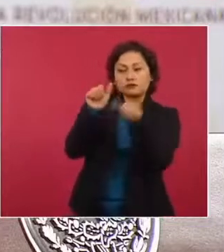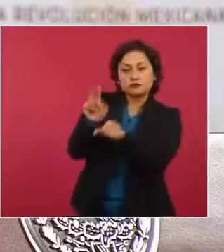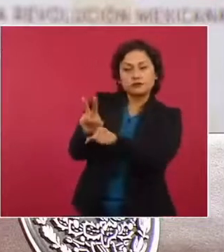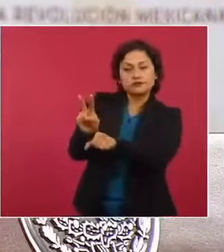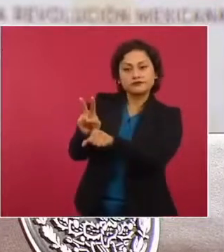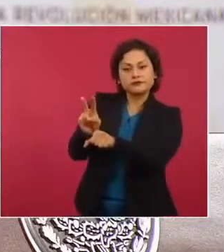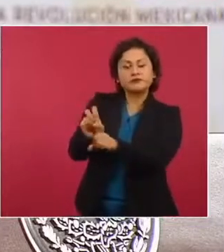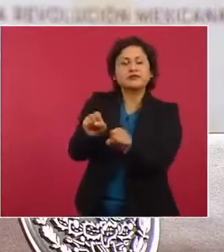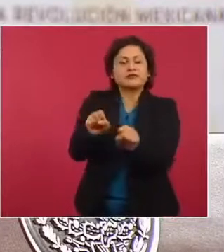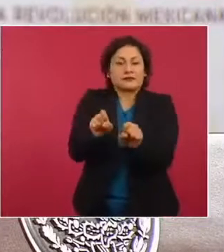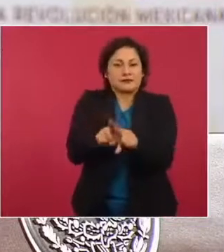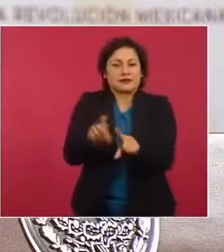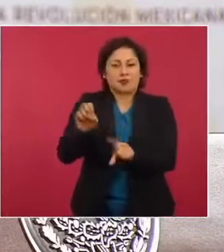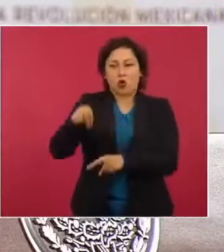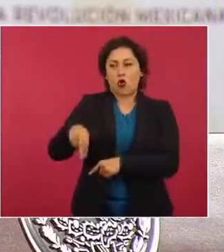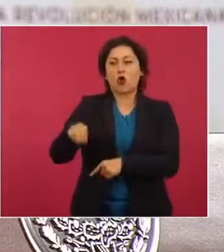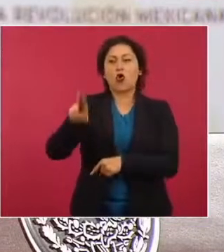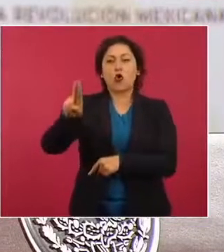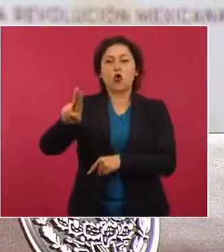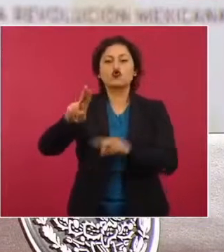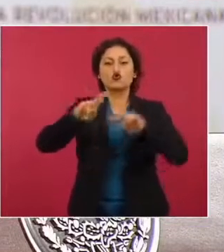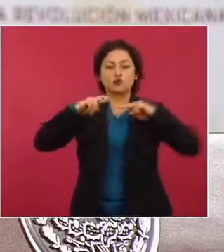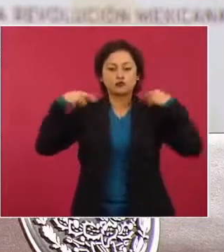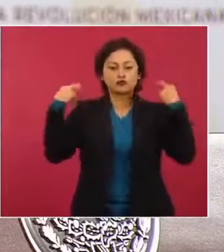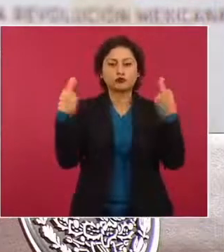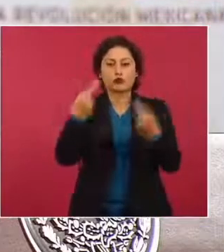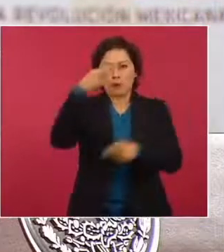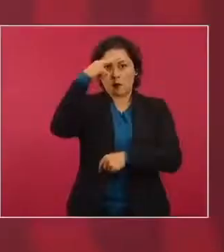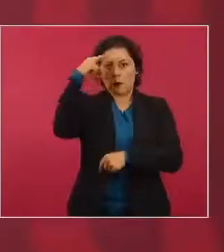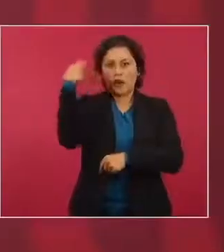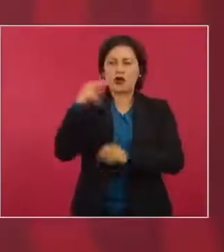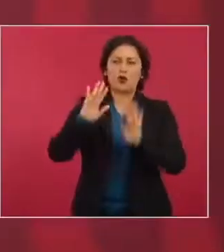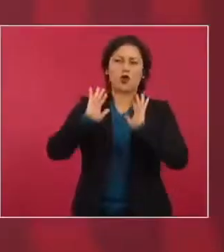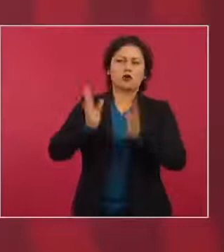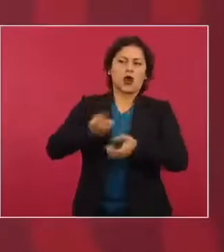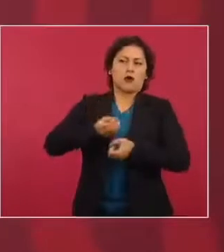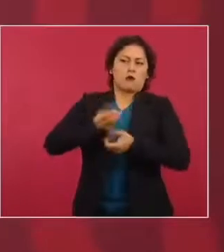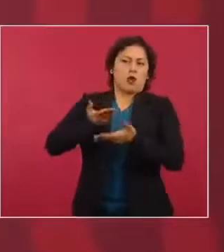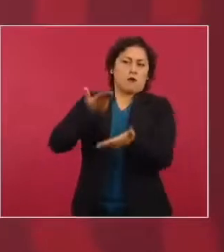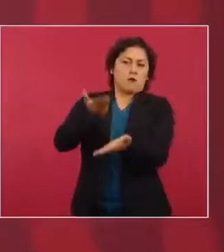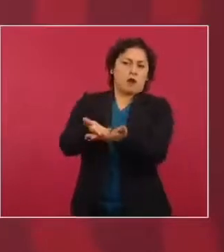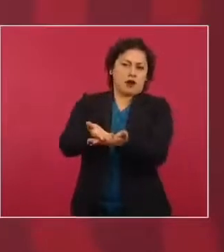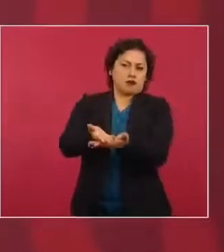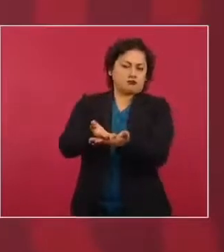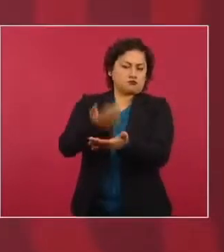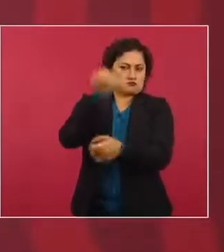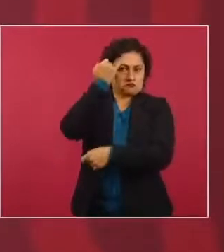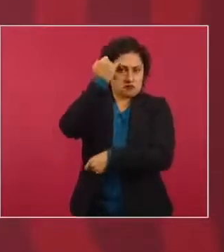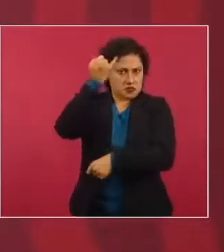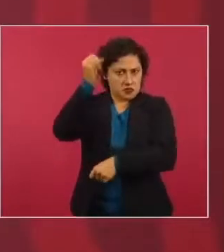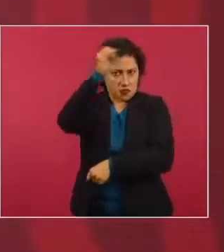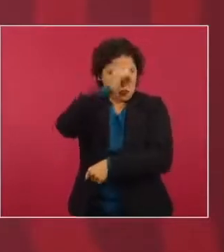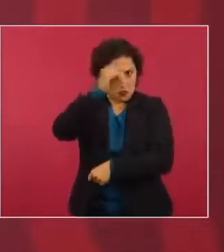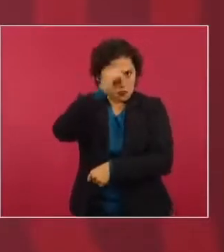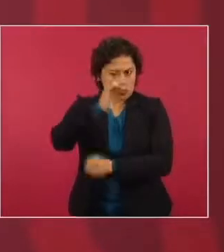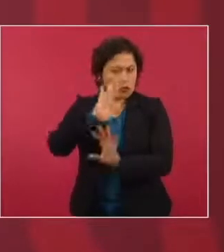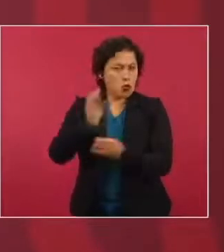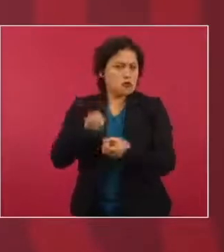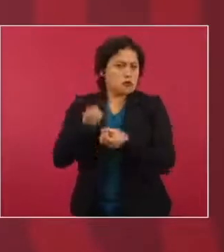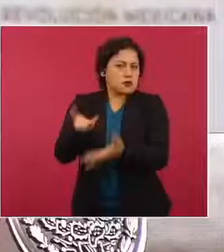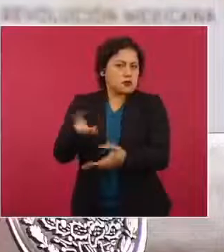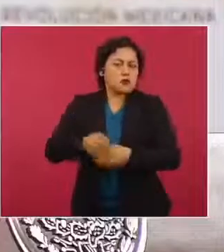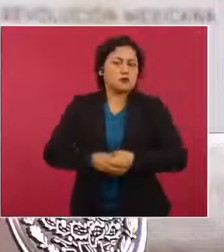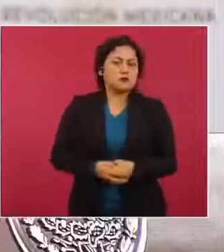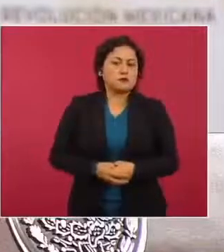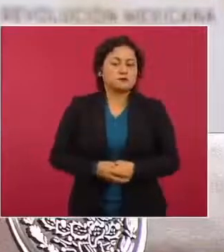ONU, ya México fijó su postura. Nosotros somos